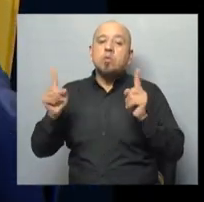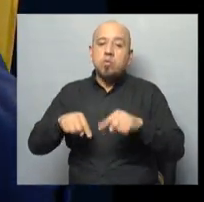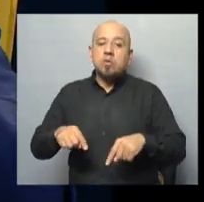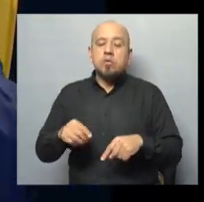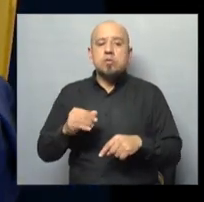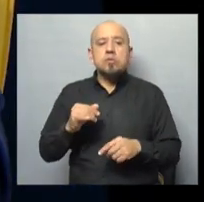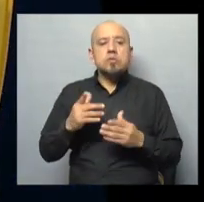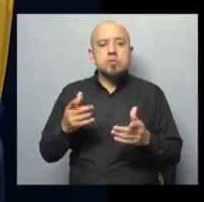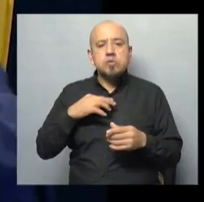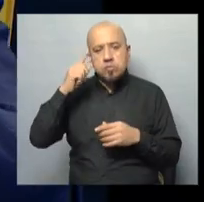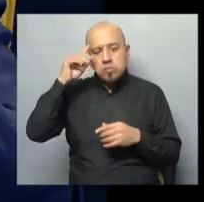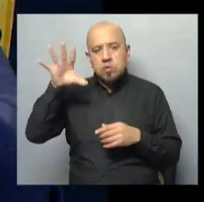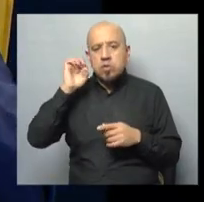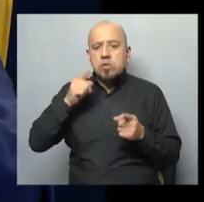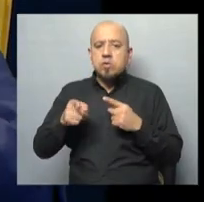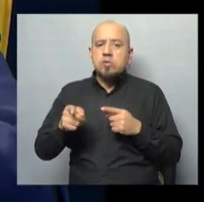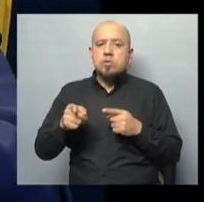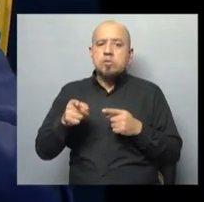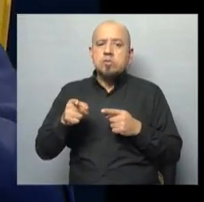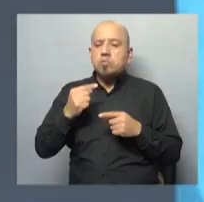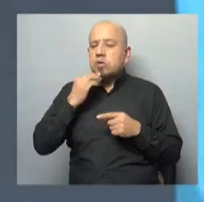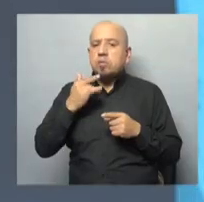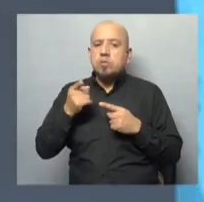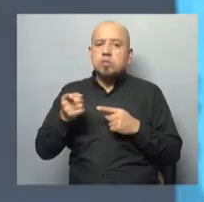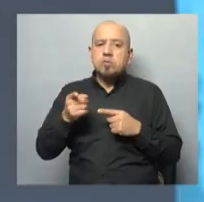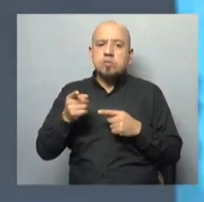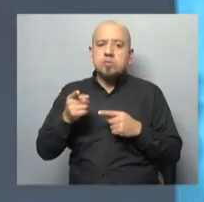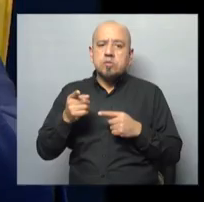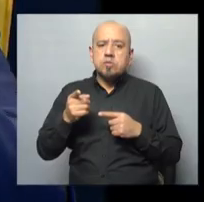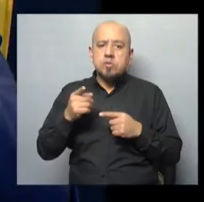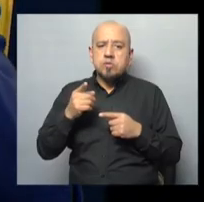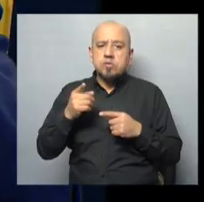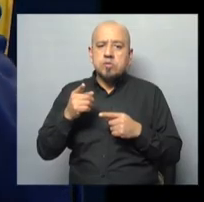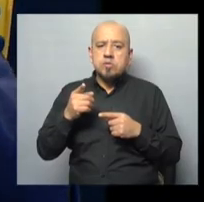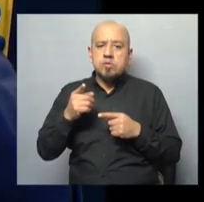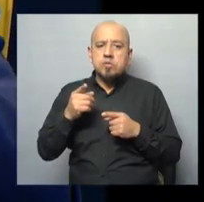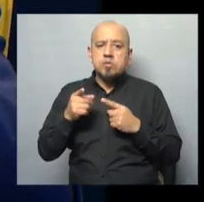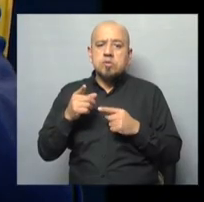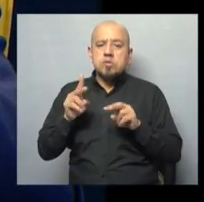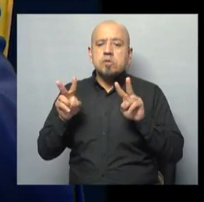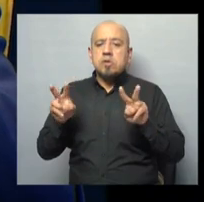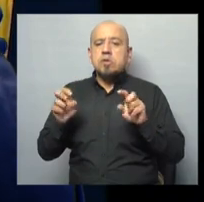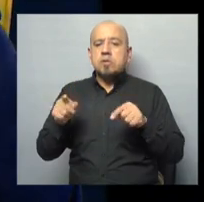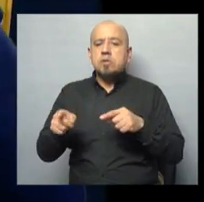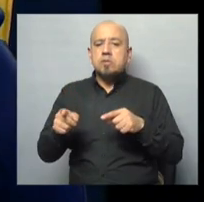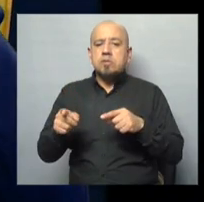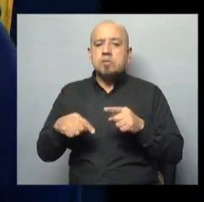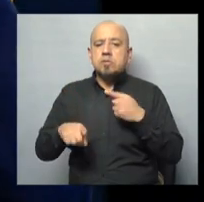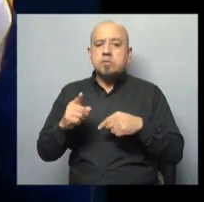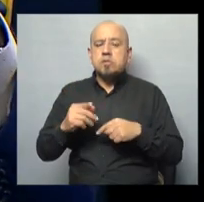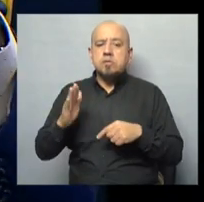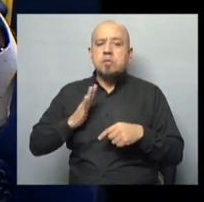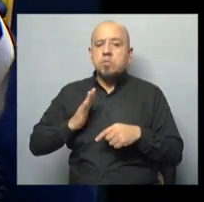sido yo me acordaba de que bueno en tu caso la verdad no sé en tu caso está el tema de la mujer